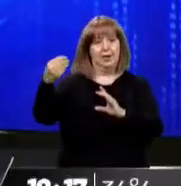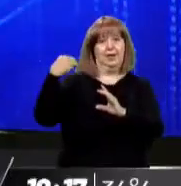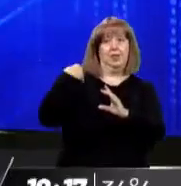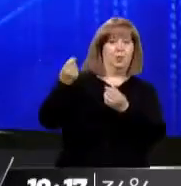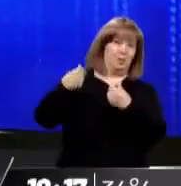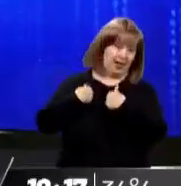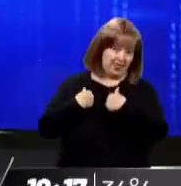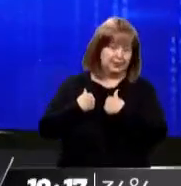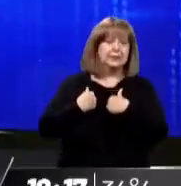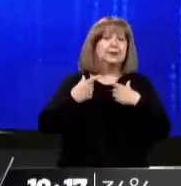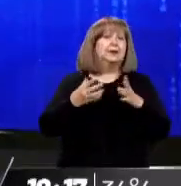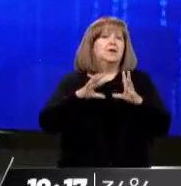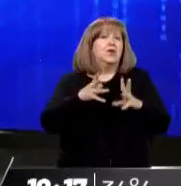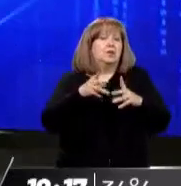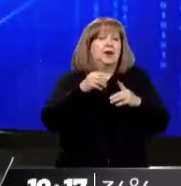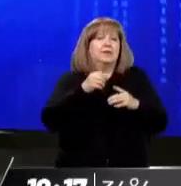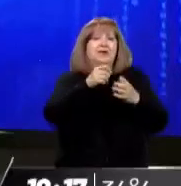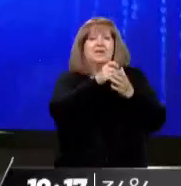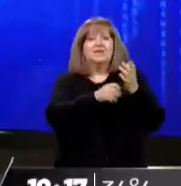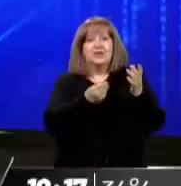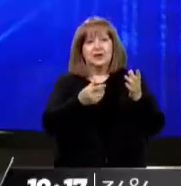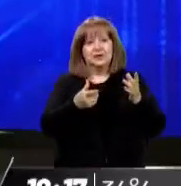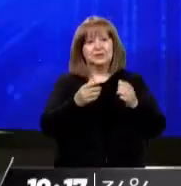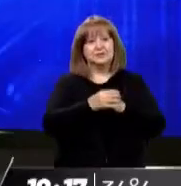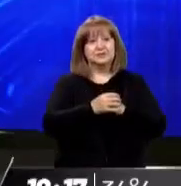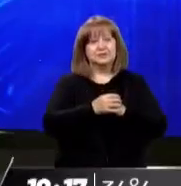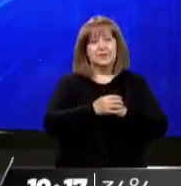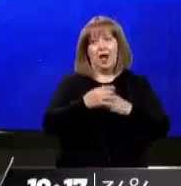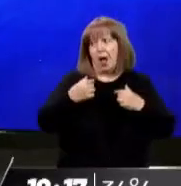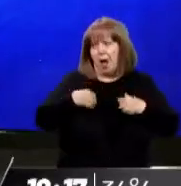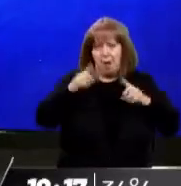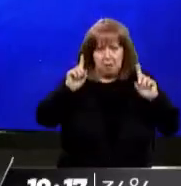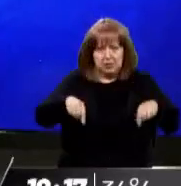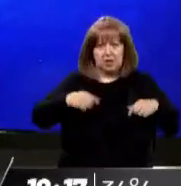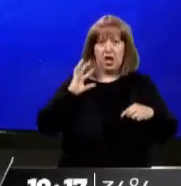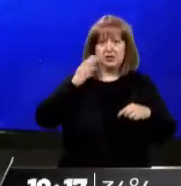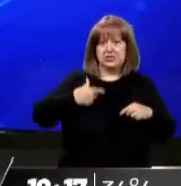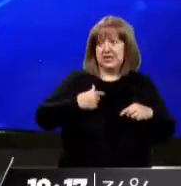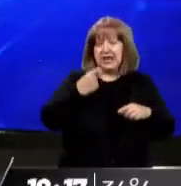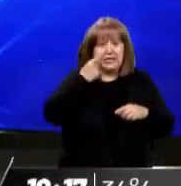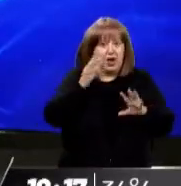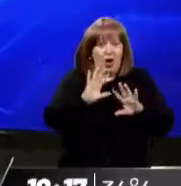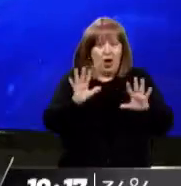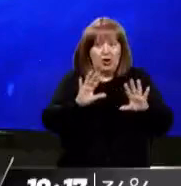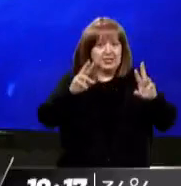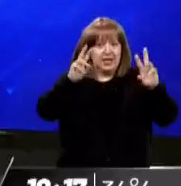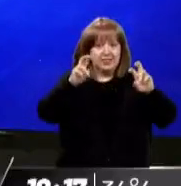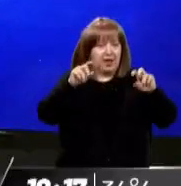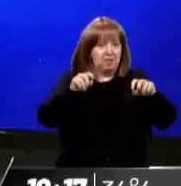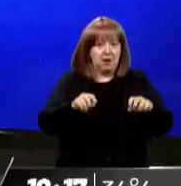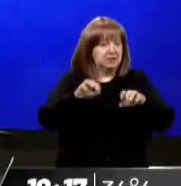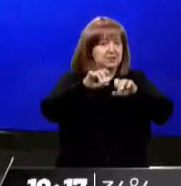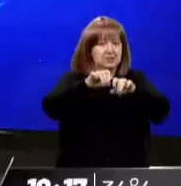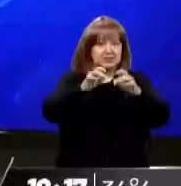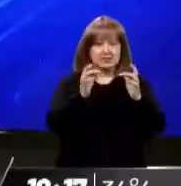opciones son válidas, sobre todo para allí, para los que no se llevan muy bien con la tecnología. Y yo lo desconocía, yo no tenía idea de todo tampoco. Para que te puedan agarrar y decir,